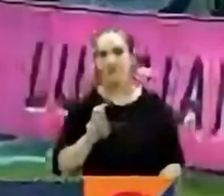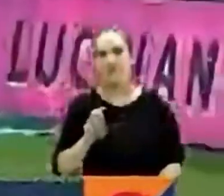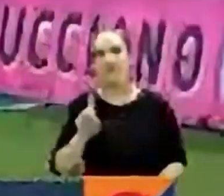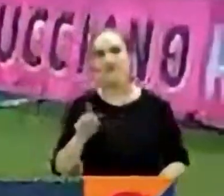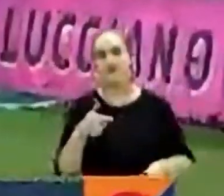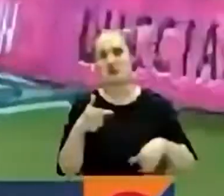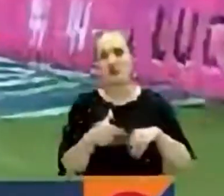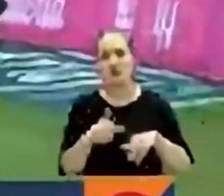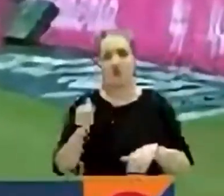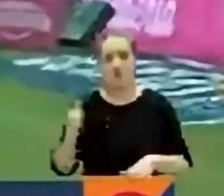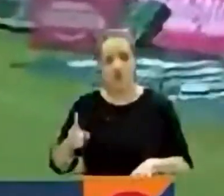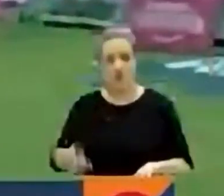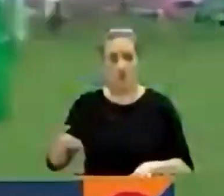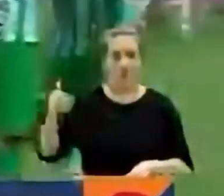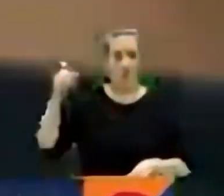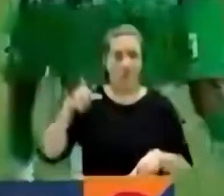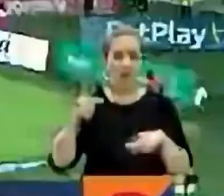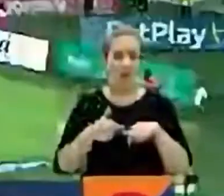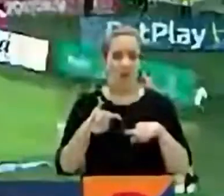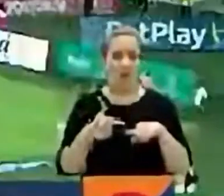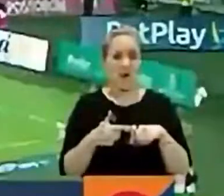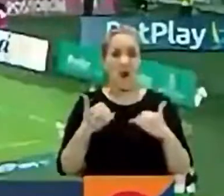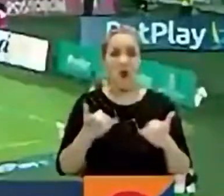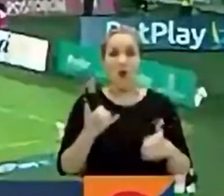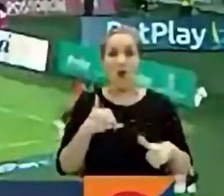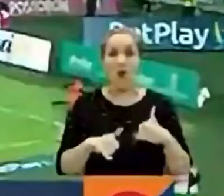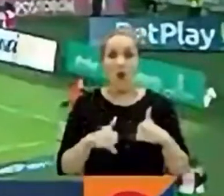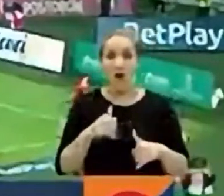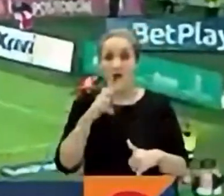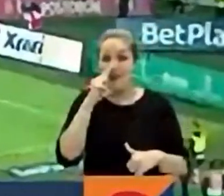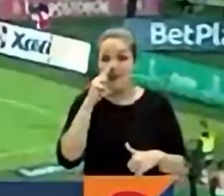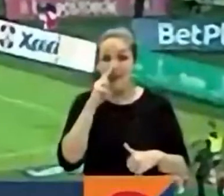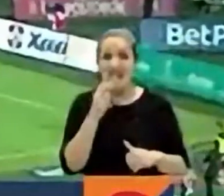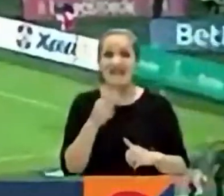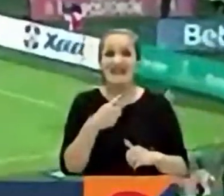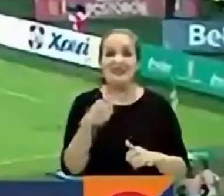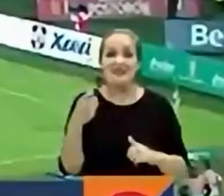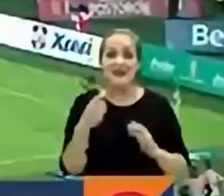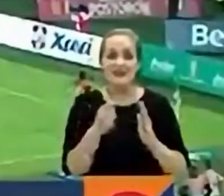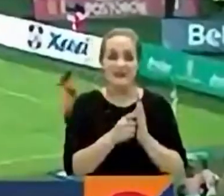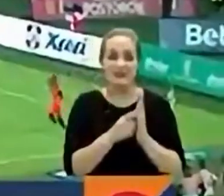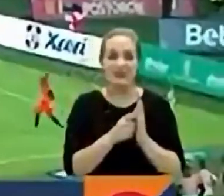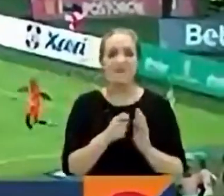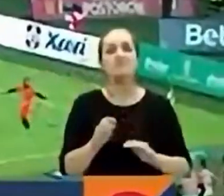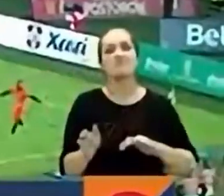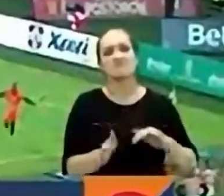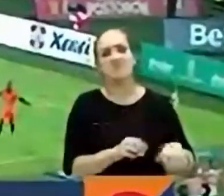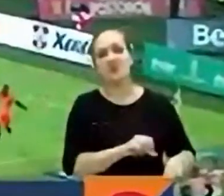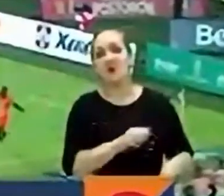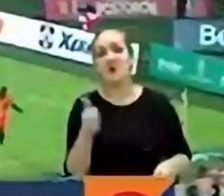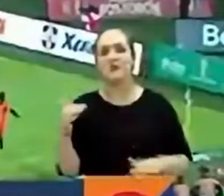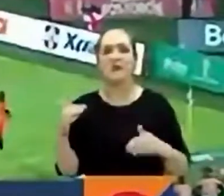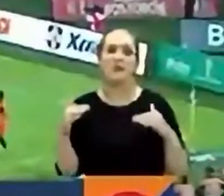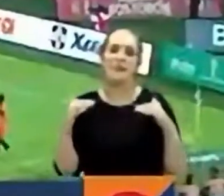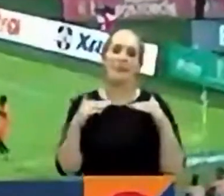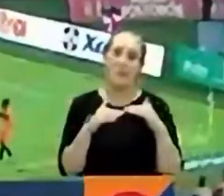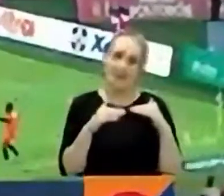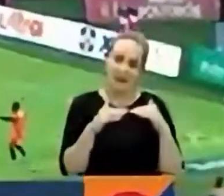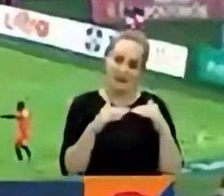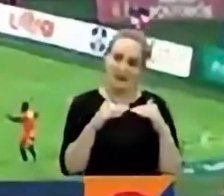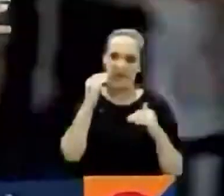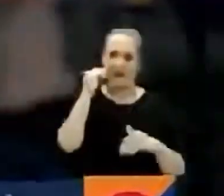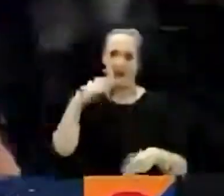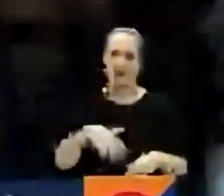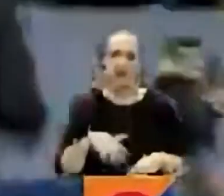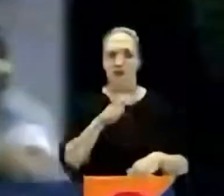deportiva, gol número 100 con el Nacional, pero permitieron que se diera esta acción y que Envigado empatara. Por eso su